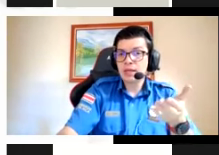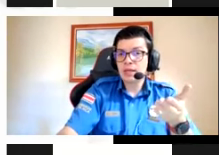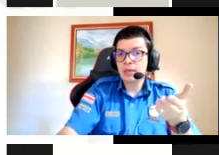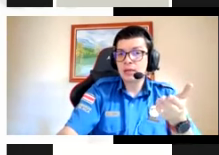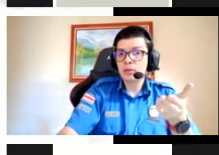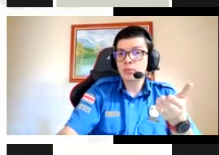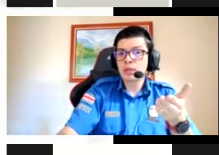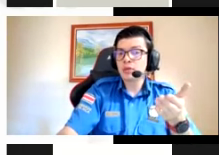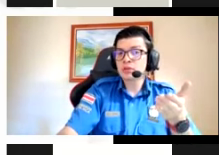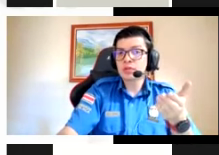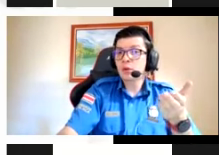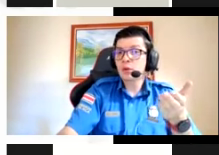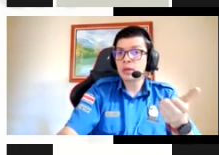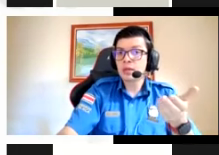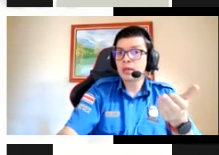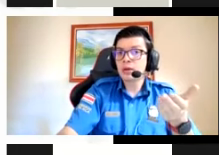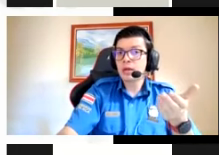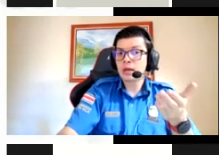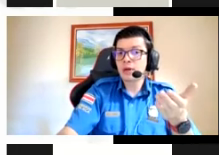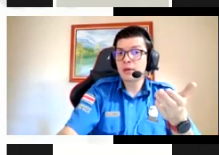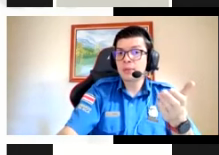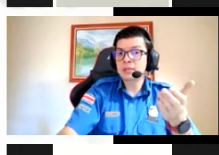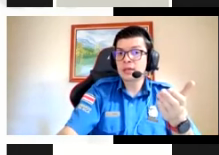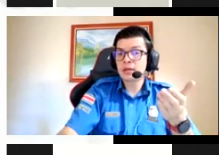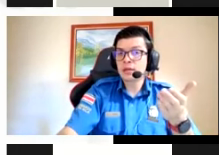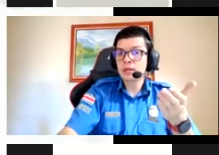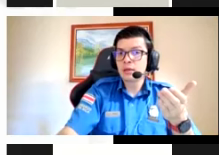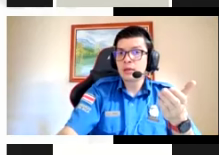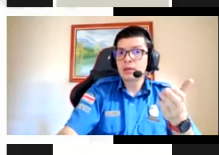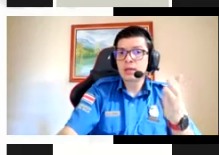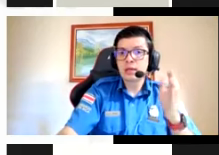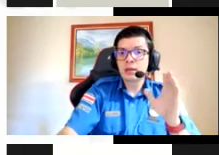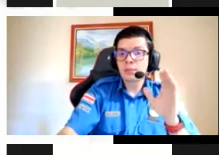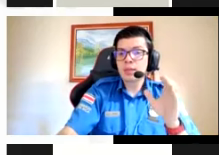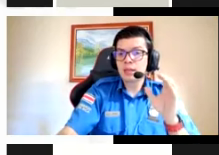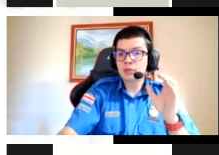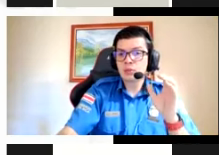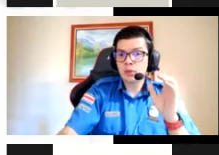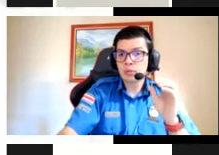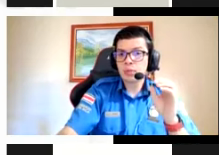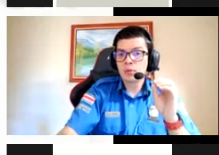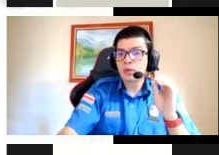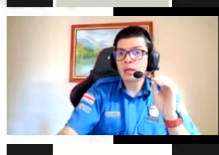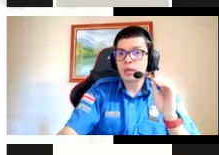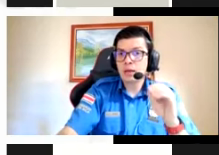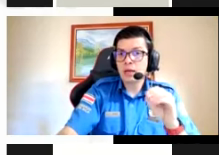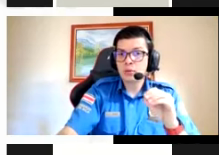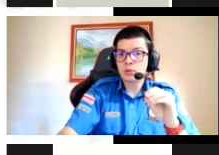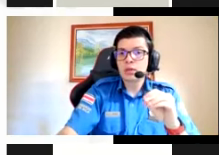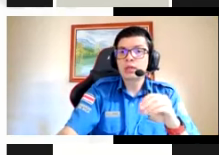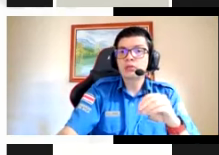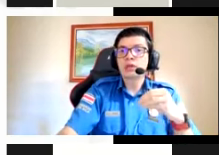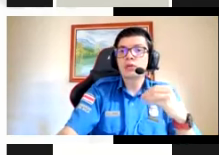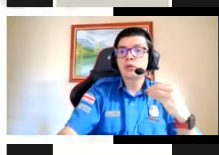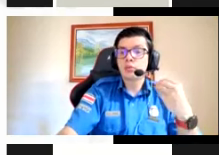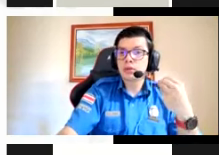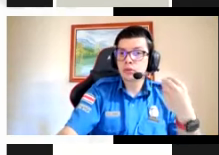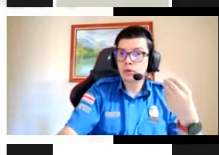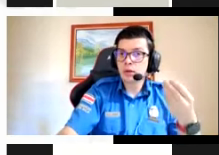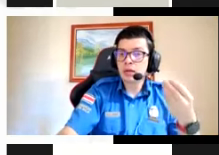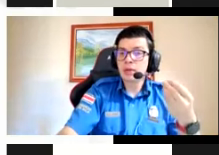sale caminando porque no se ha dado cuenta de lo que le acaba de pasar. Tiene gran parte de su cuerpo quemado. Es un